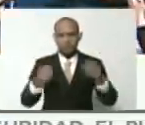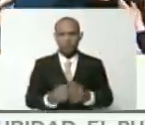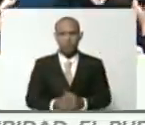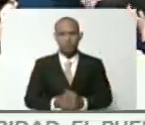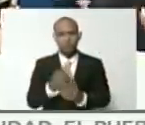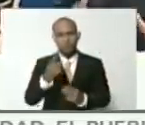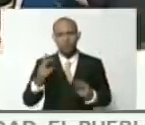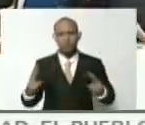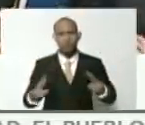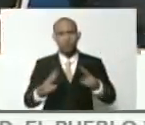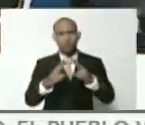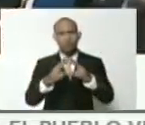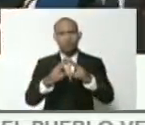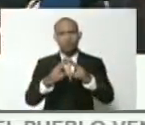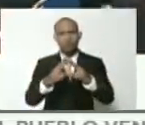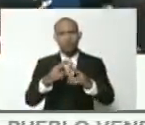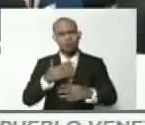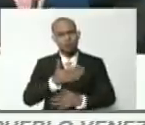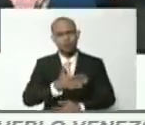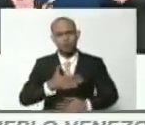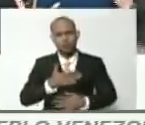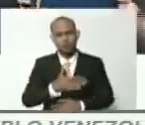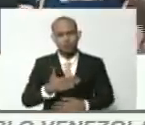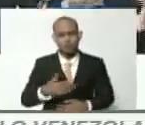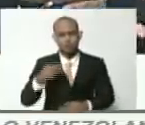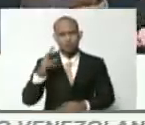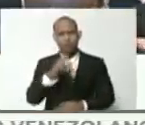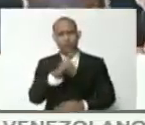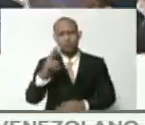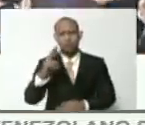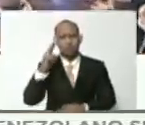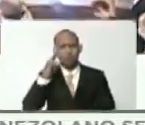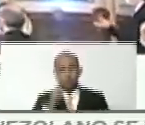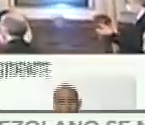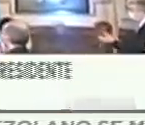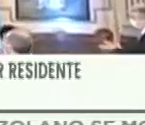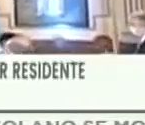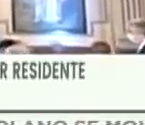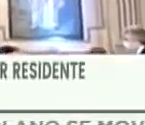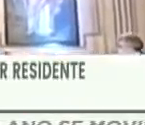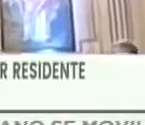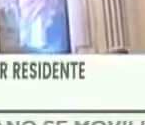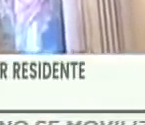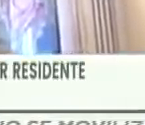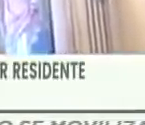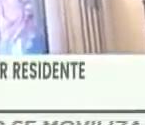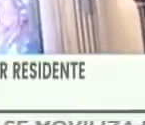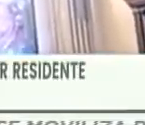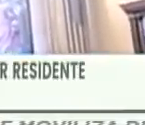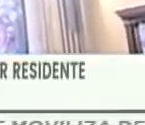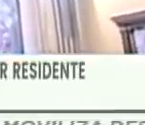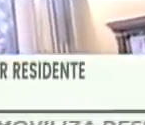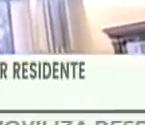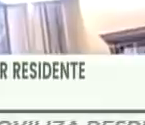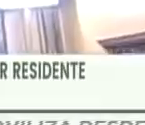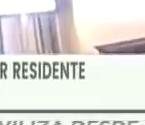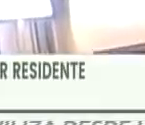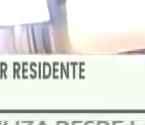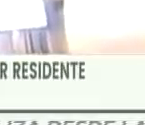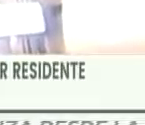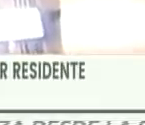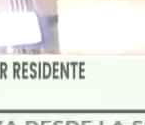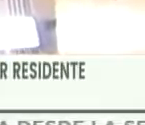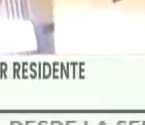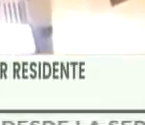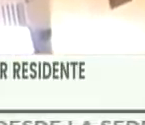Un encuentro favorable y auspicioso para la República Bolivariana de Venezuela en áreas fundamentales, ha dicho el presidente en materia de